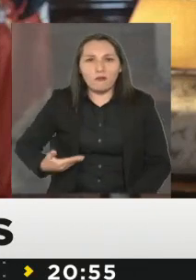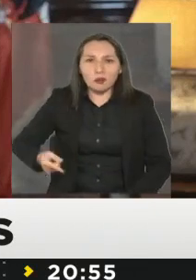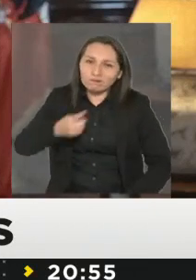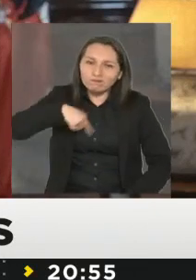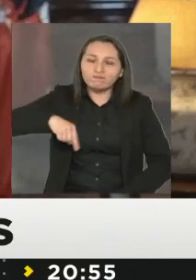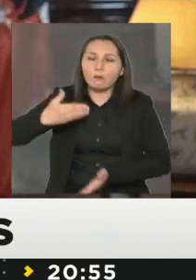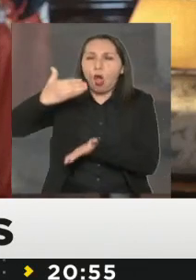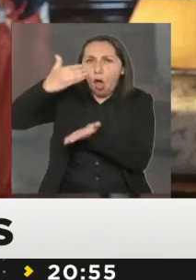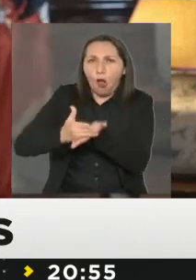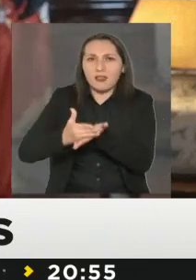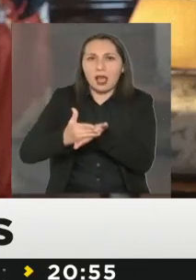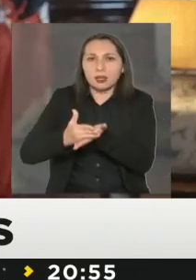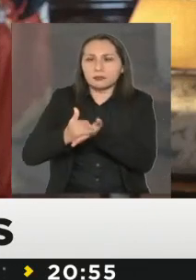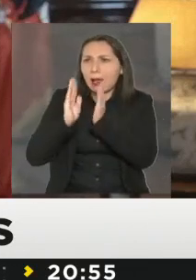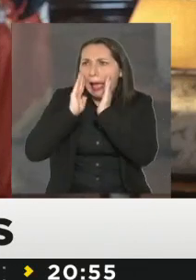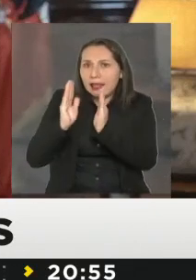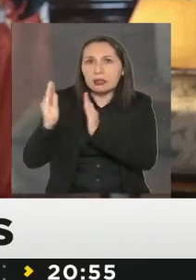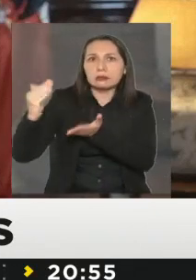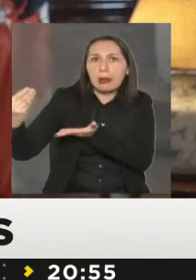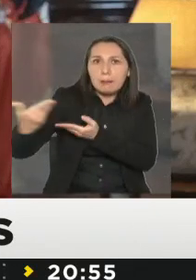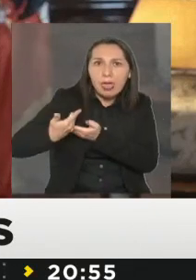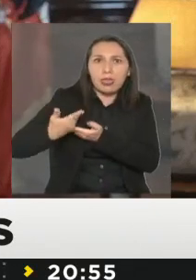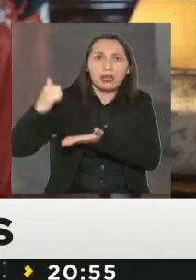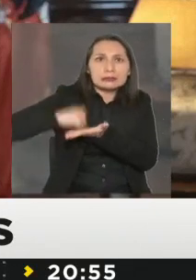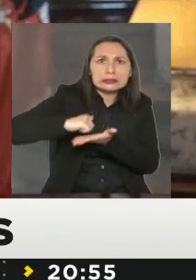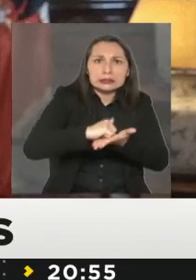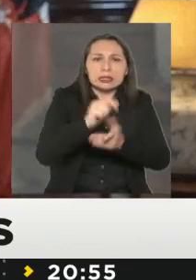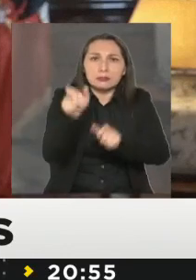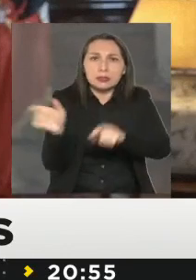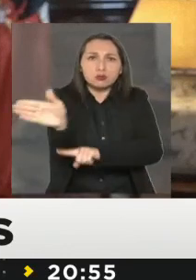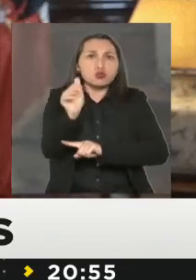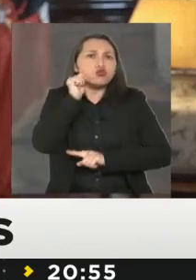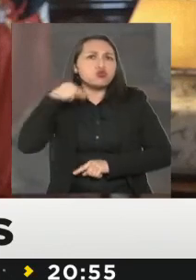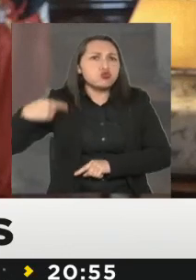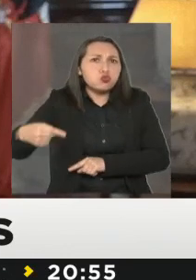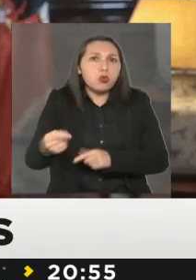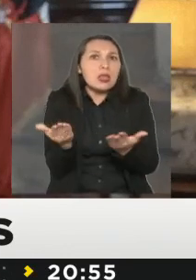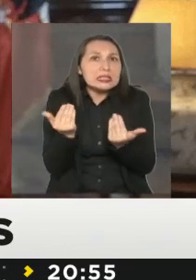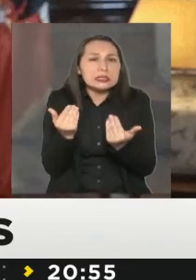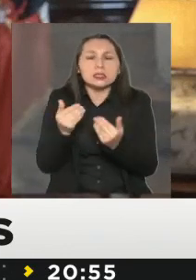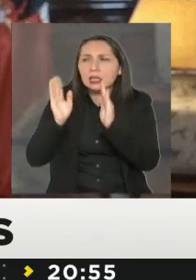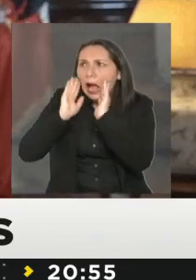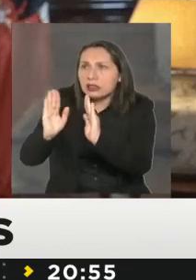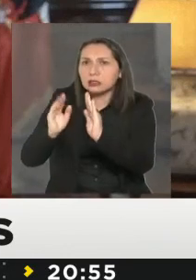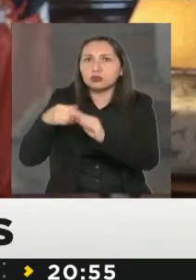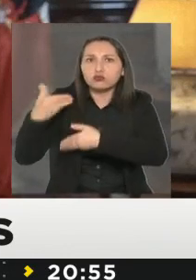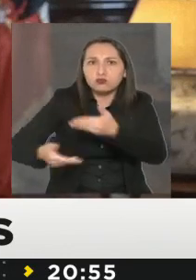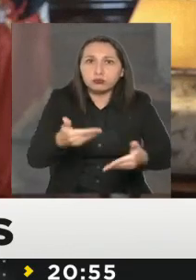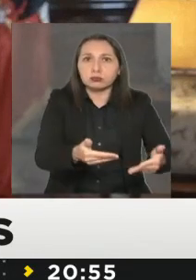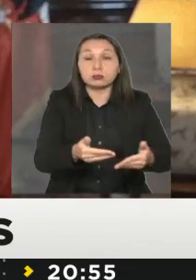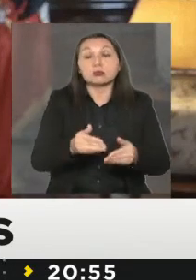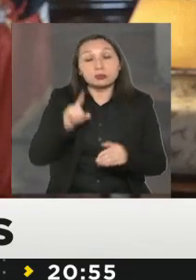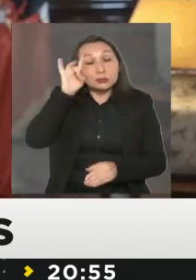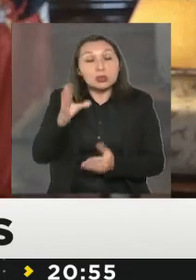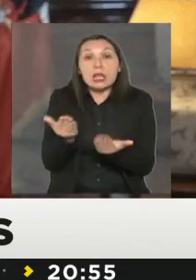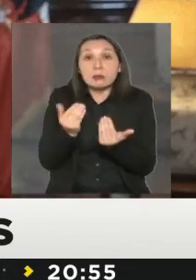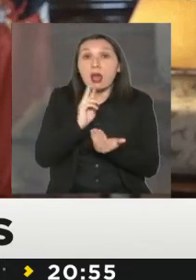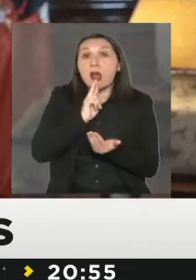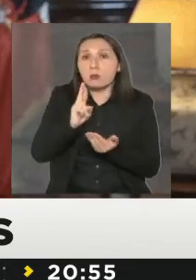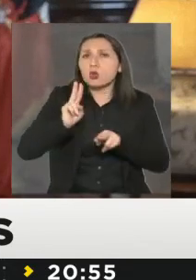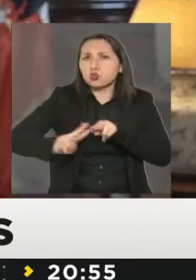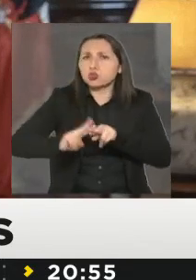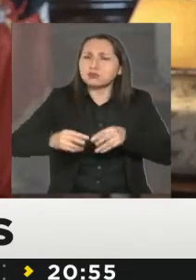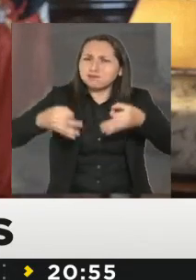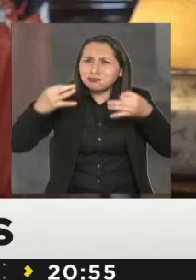obligación de atender las demandas de nuestros compatriotas en su vida diaria sé que esperan respuestas y soluciones